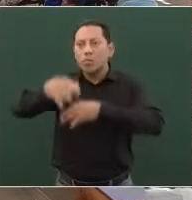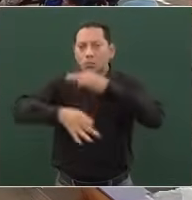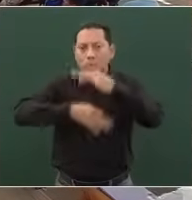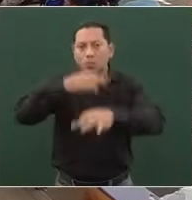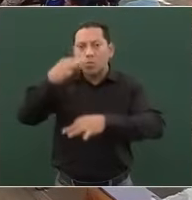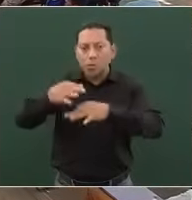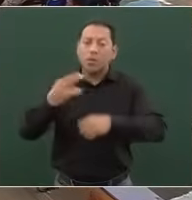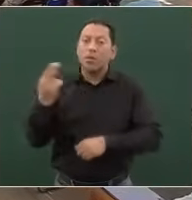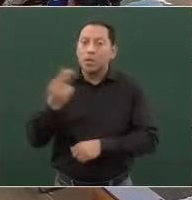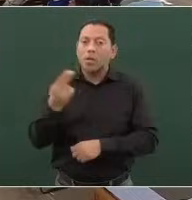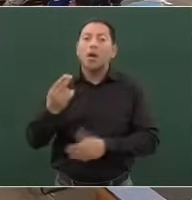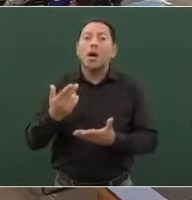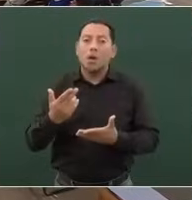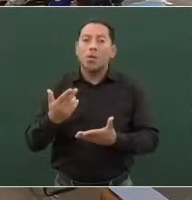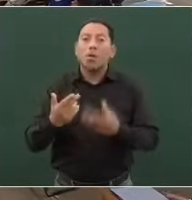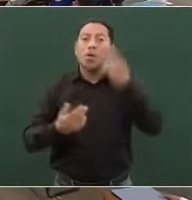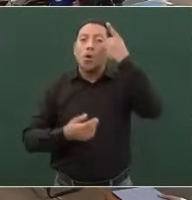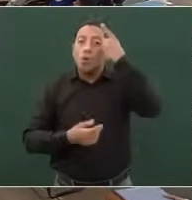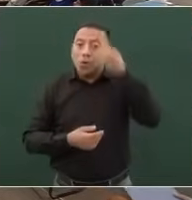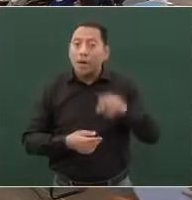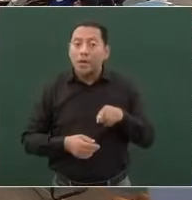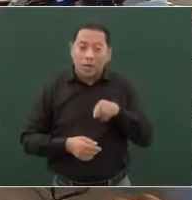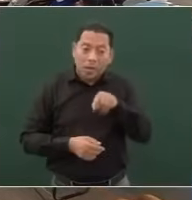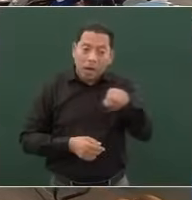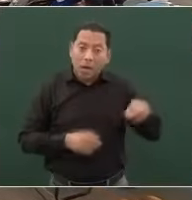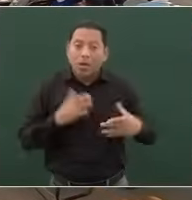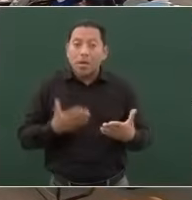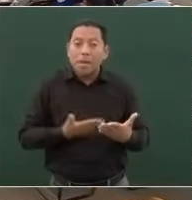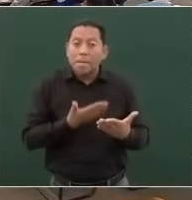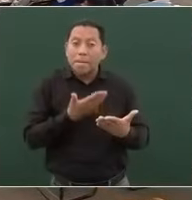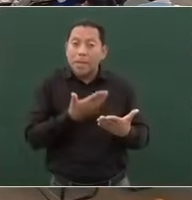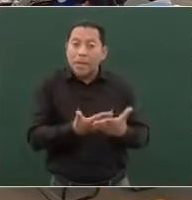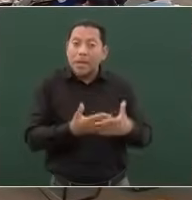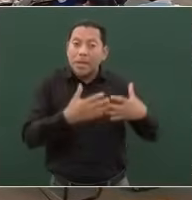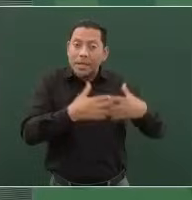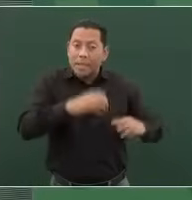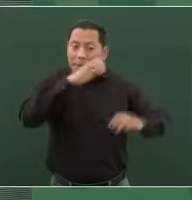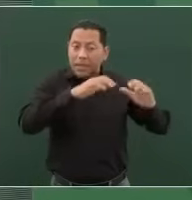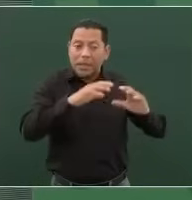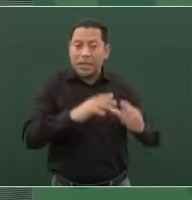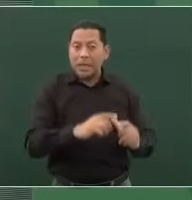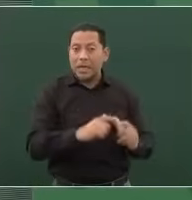y pedirle a los dueños de los medios, de las grandes corporaciones